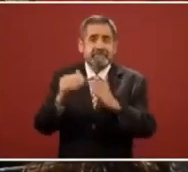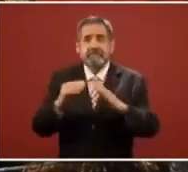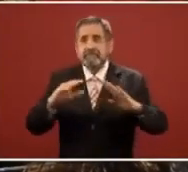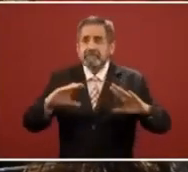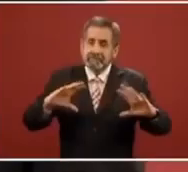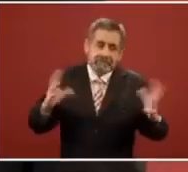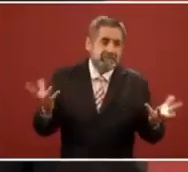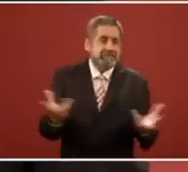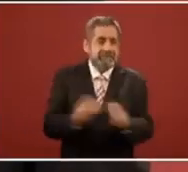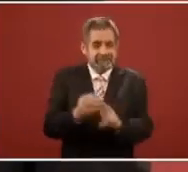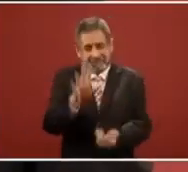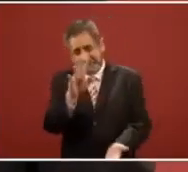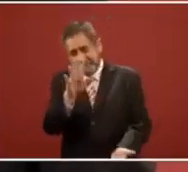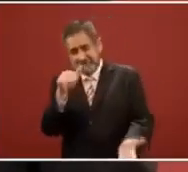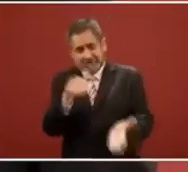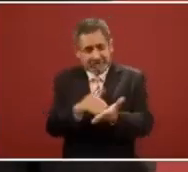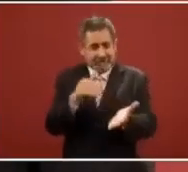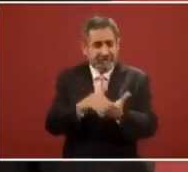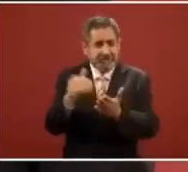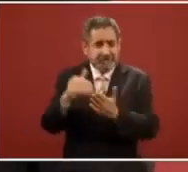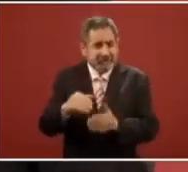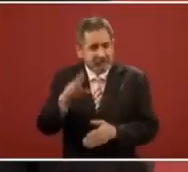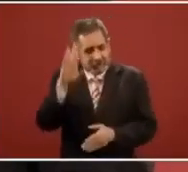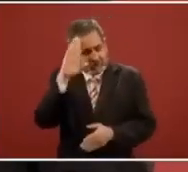costar 90,000 millones.